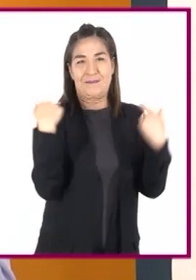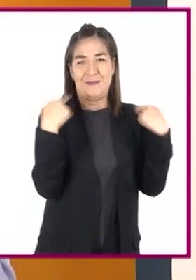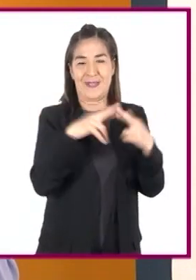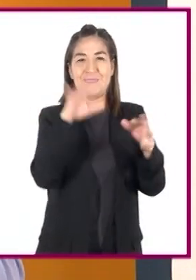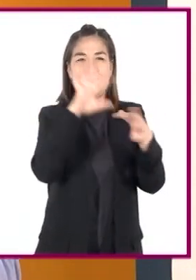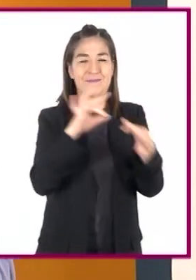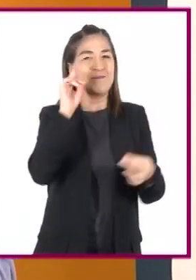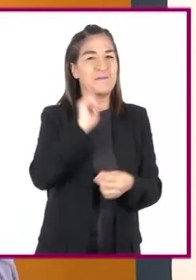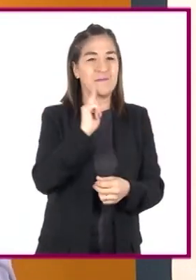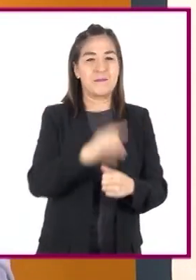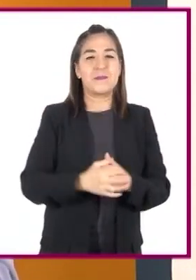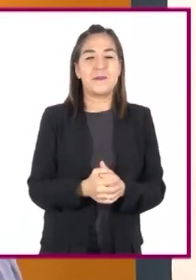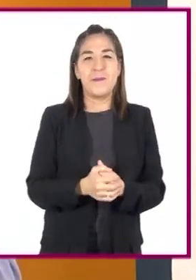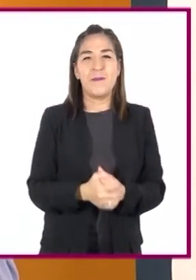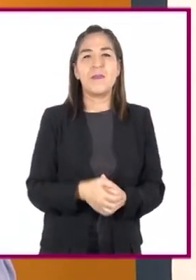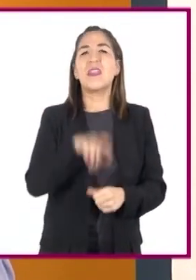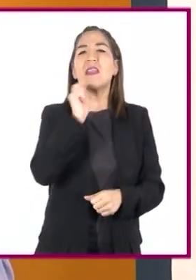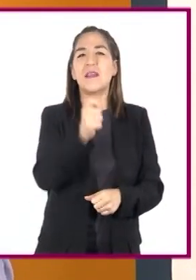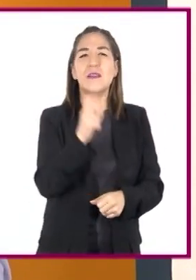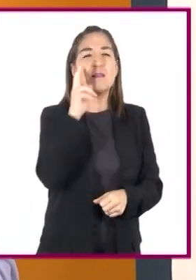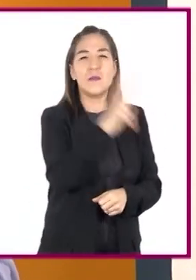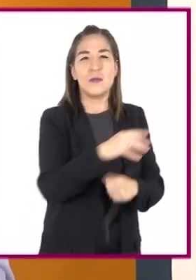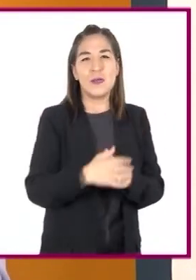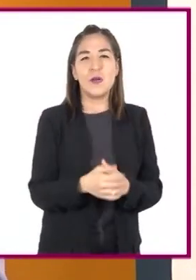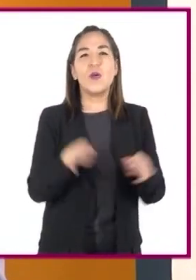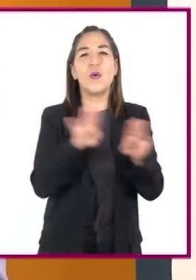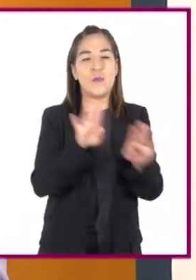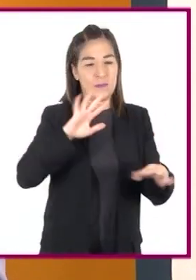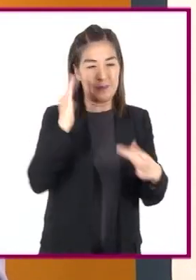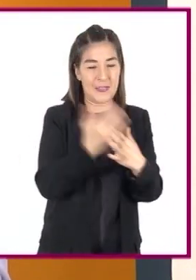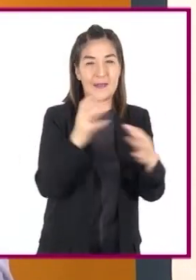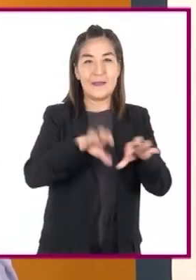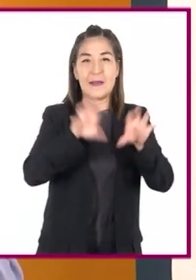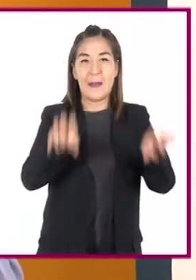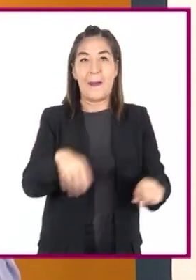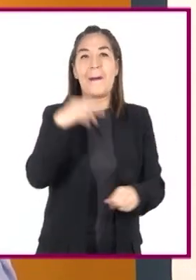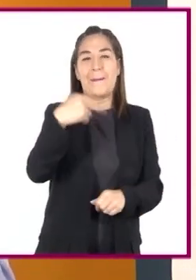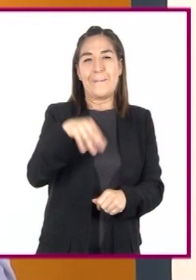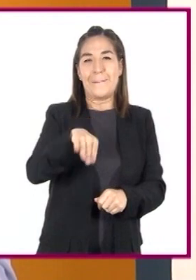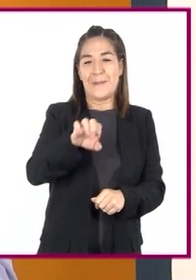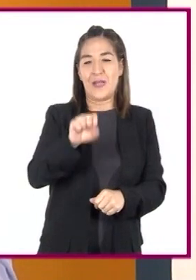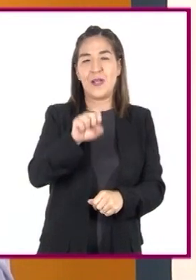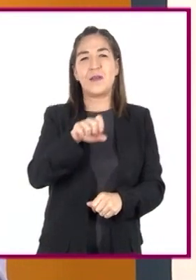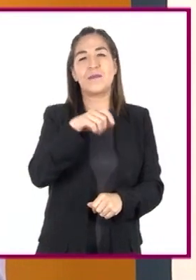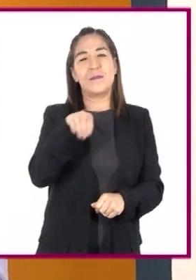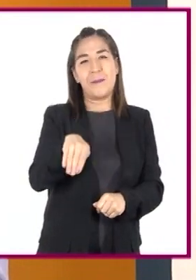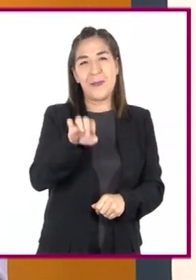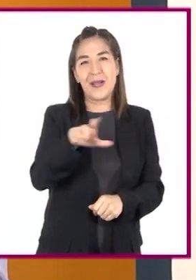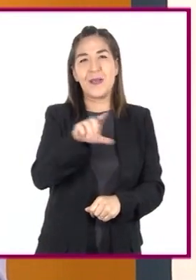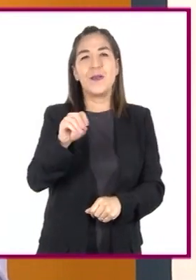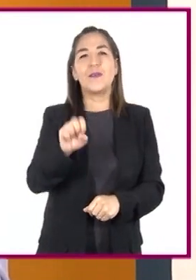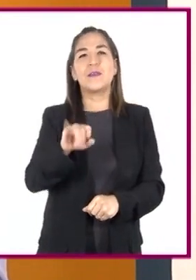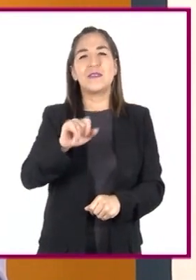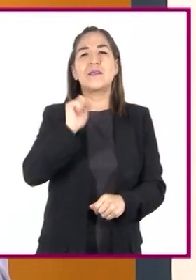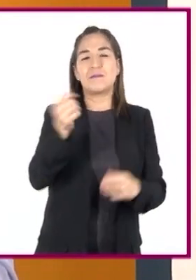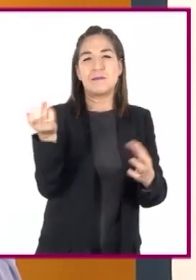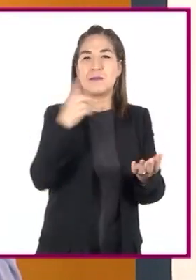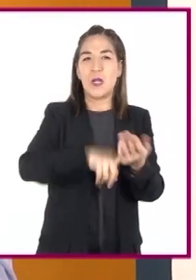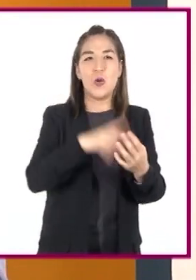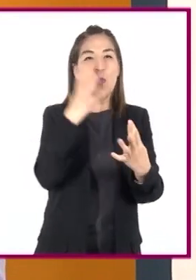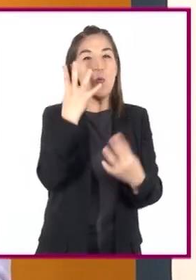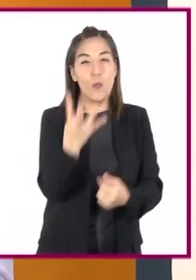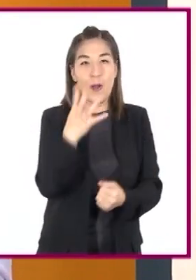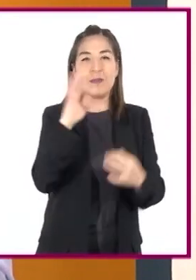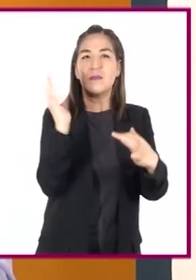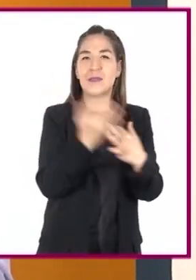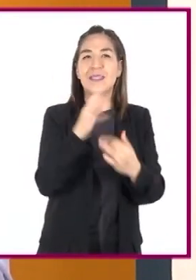maestra. Podemos identificar que la división celular del proceso de meiosis da como resultado 4 células hijas con